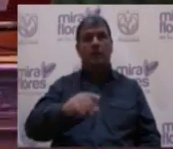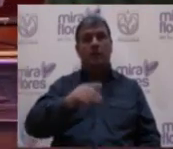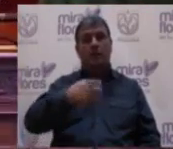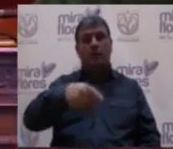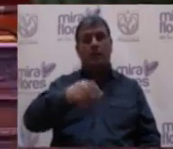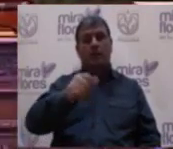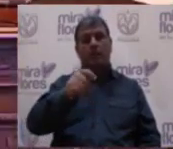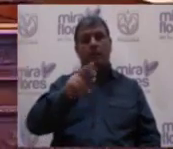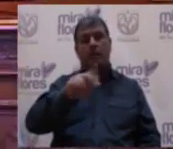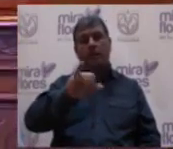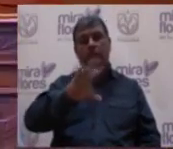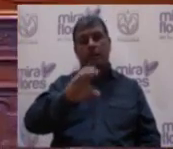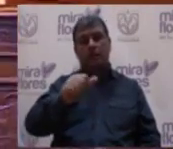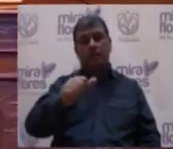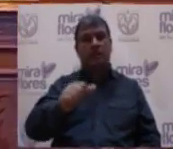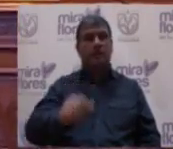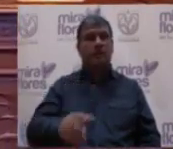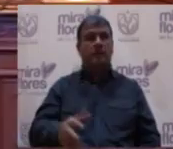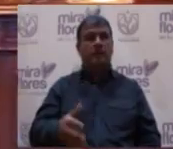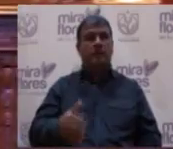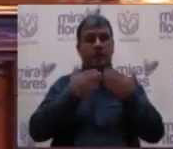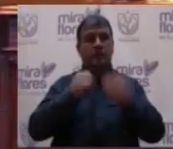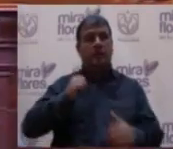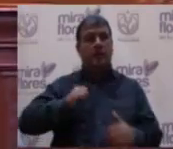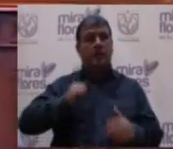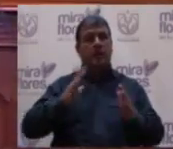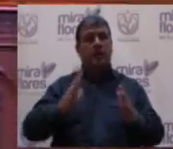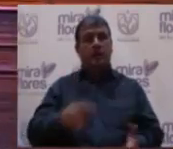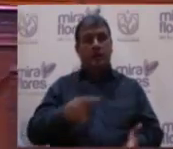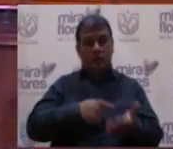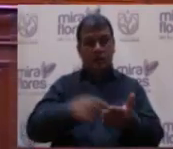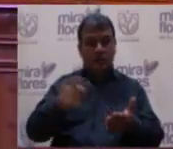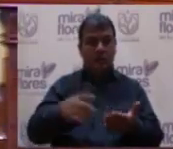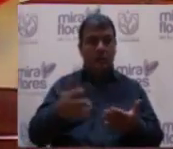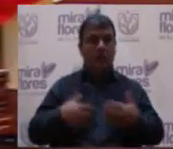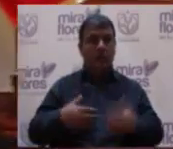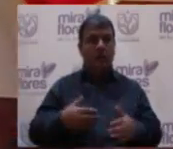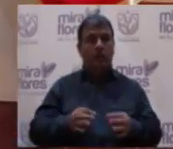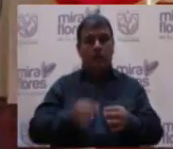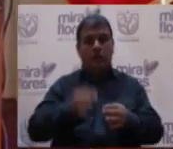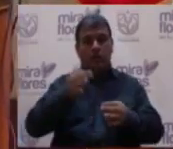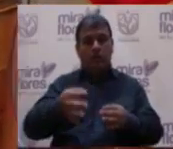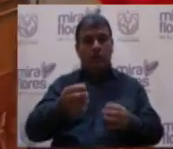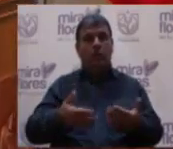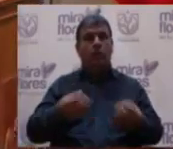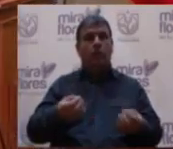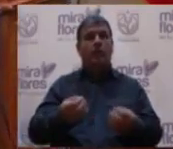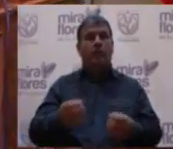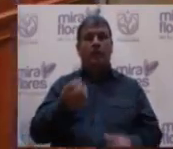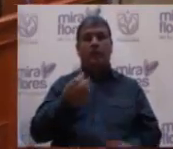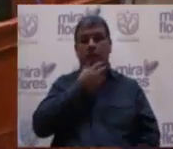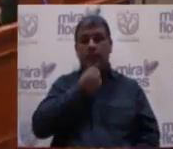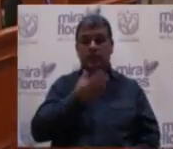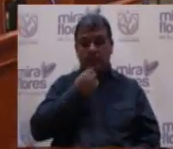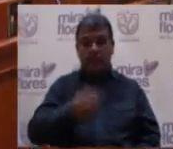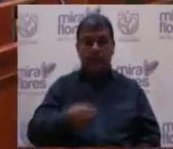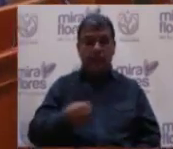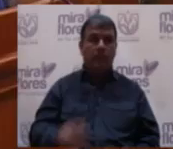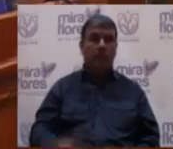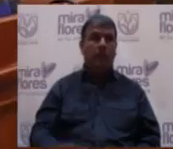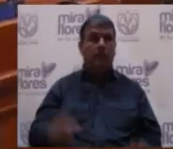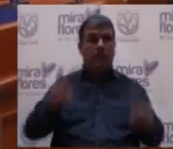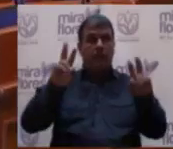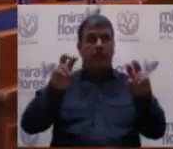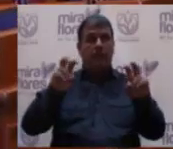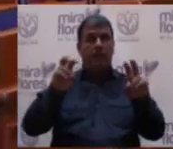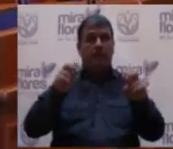señora Patricia Rivera. Gracias, señor alcalde. No, esta ordenanza la hemos prorrogado simplemente hasta diciembre por el